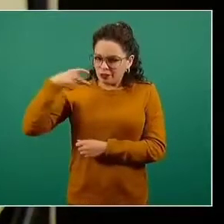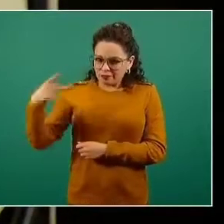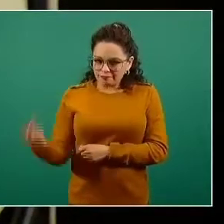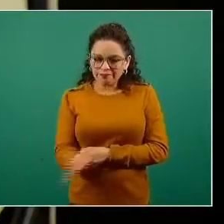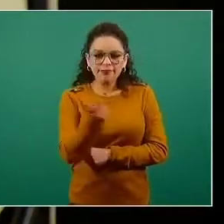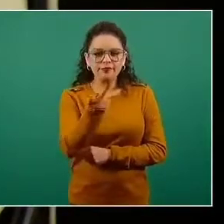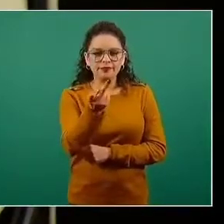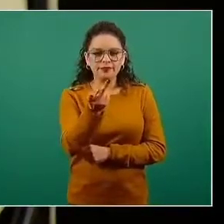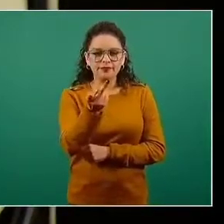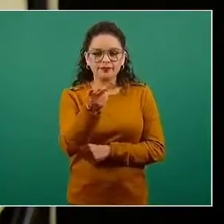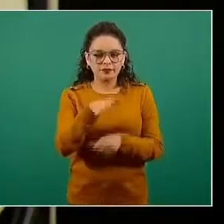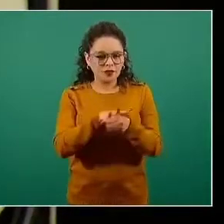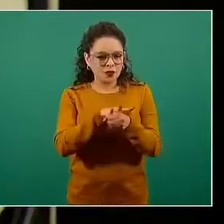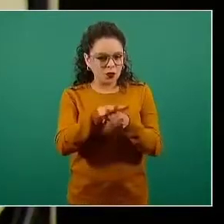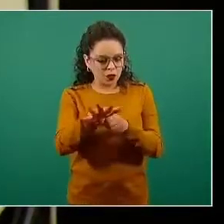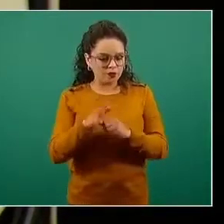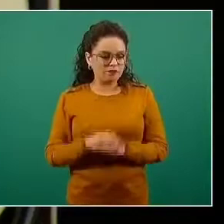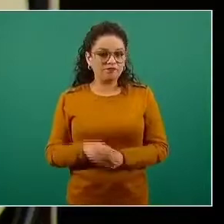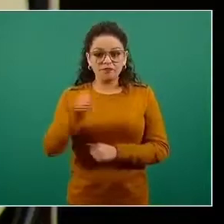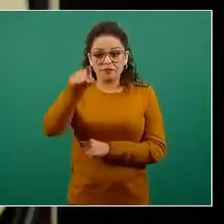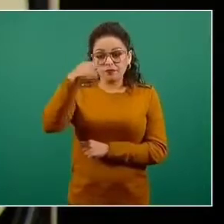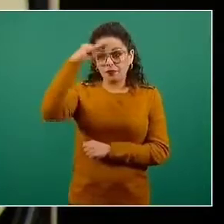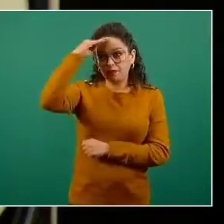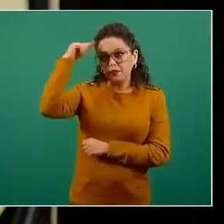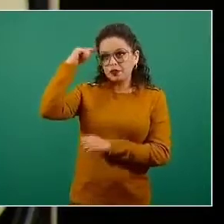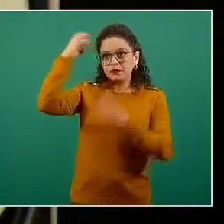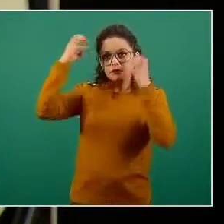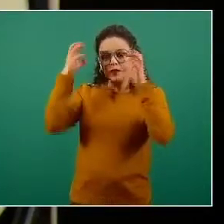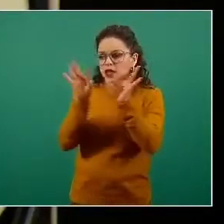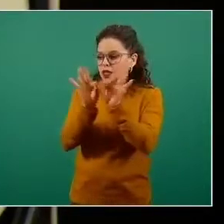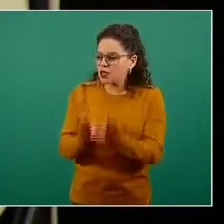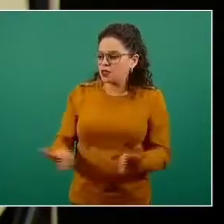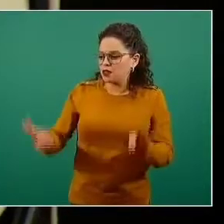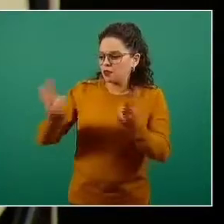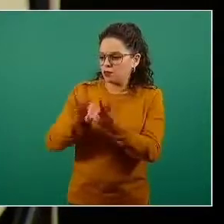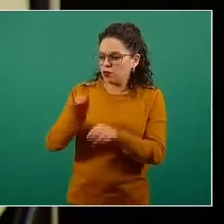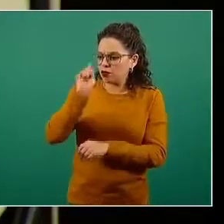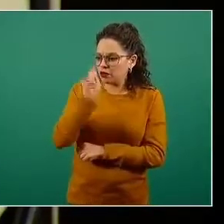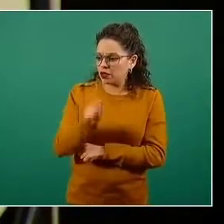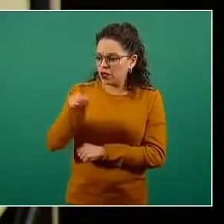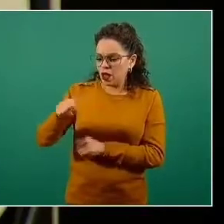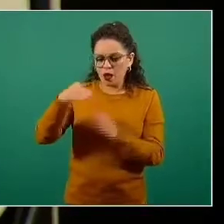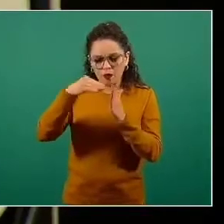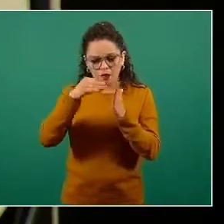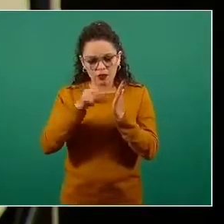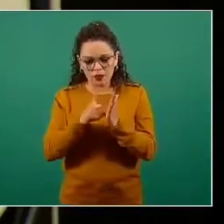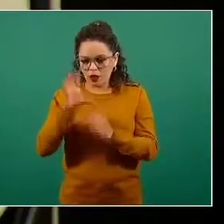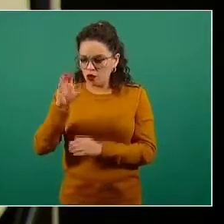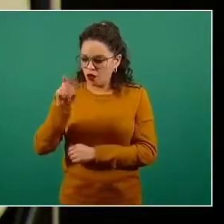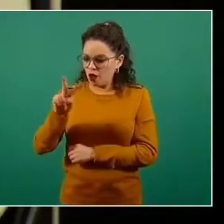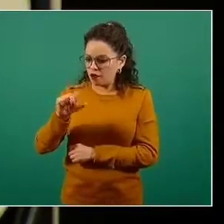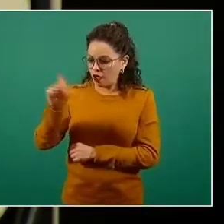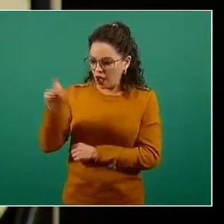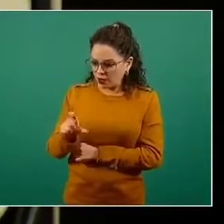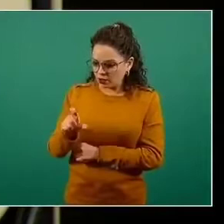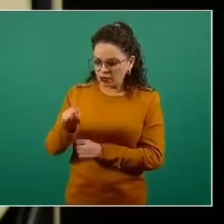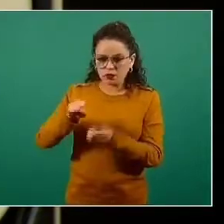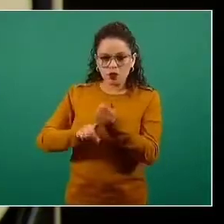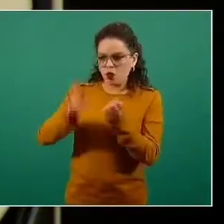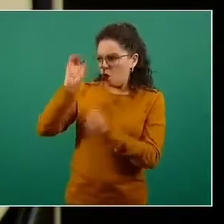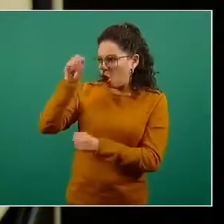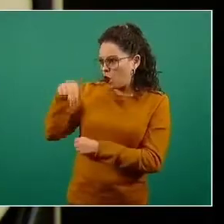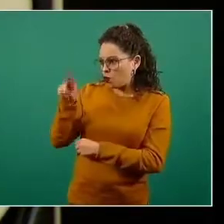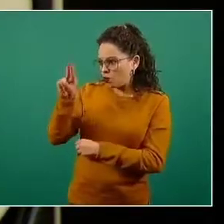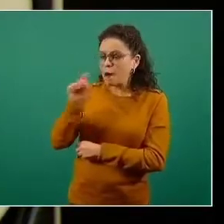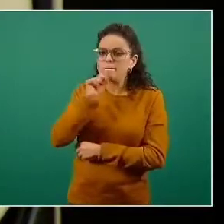no sería importante plantear en el mecanismo COVAX y a nivel ONU que así como está